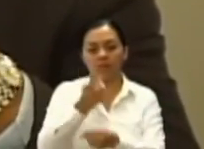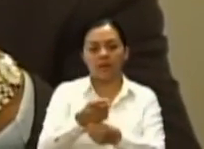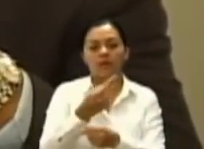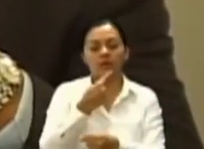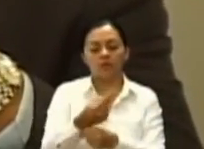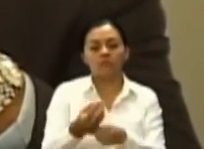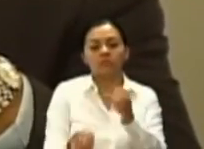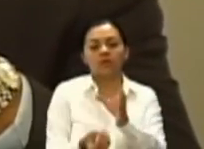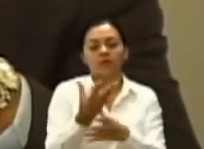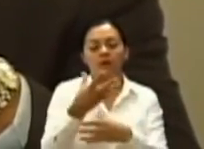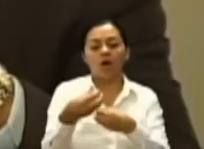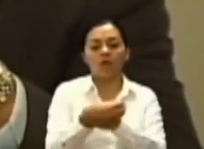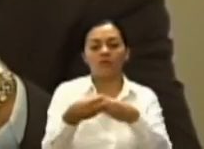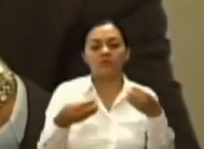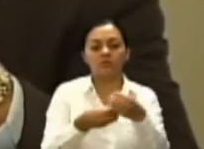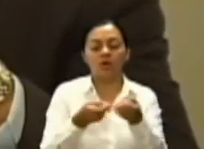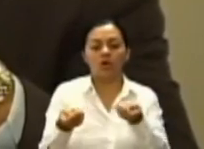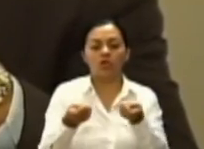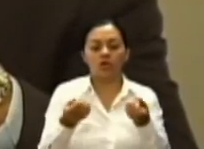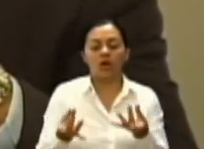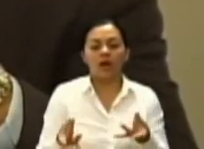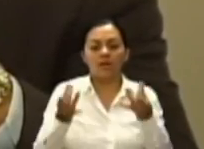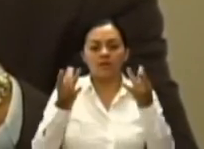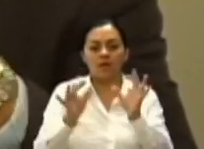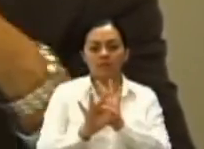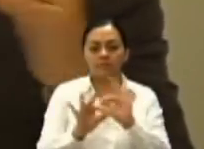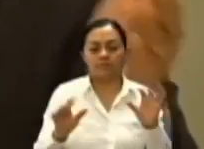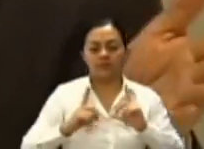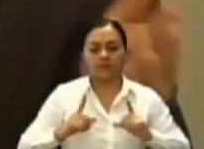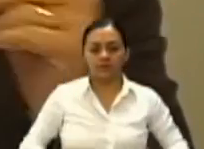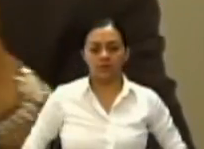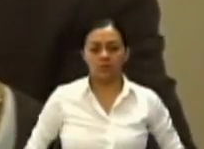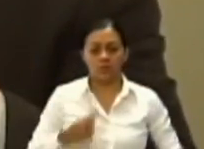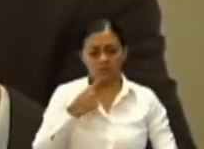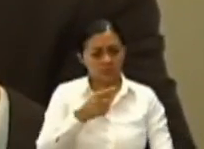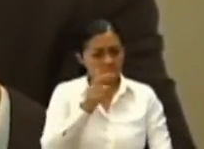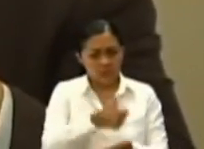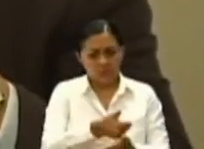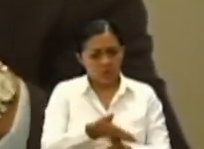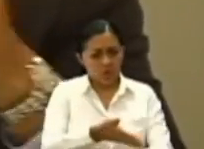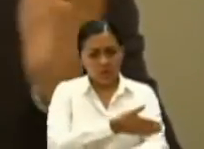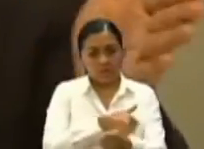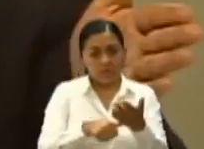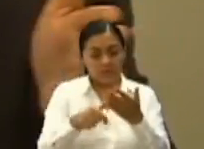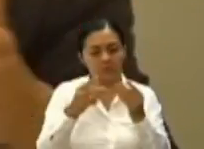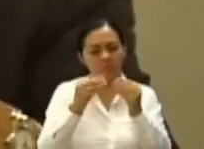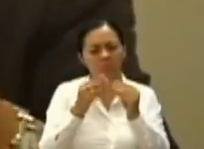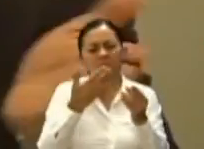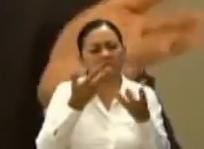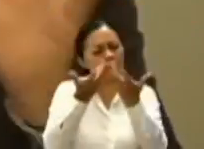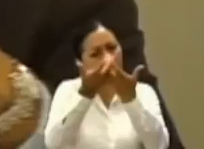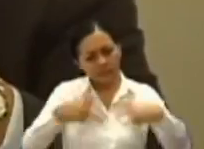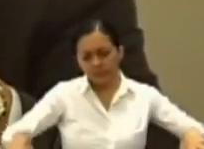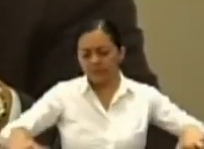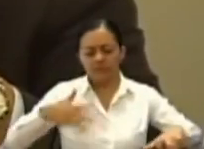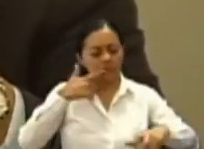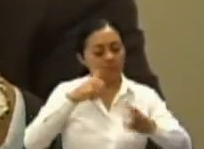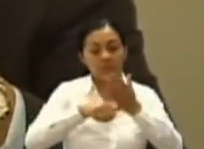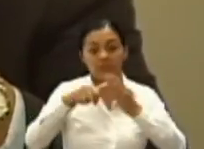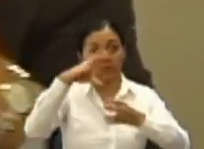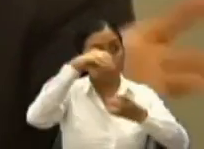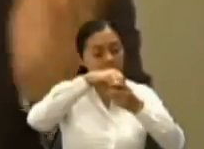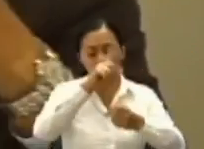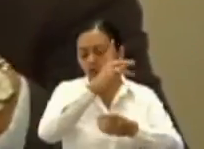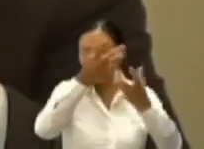creando la agencia de control de calidad de servicio sanitario que lo que hacía el ministerio pero para la mayor eficiencia estamos creando una